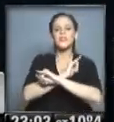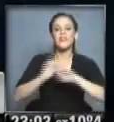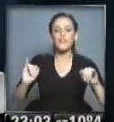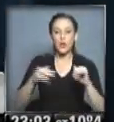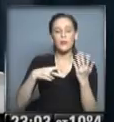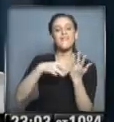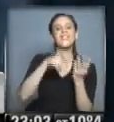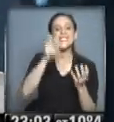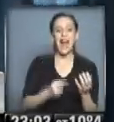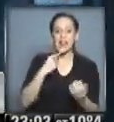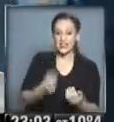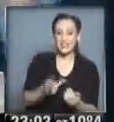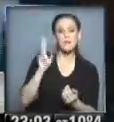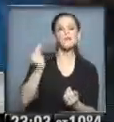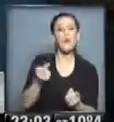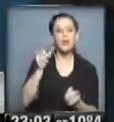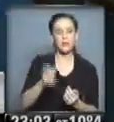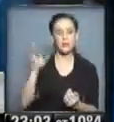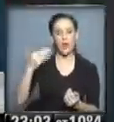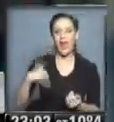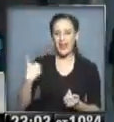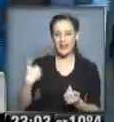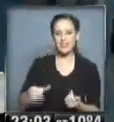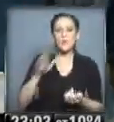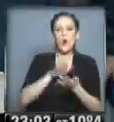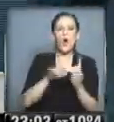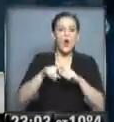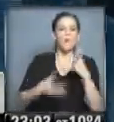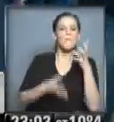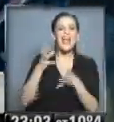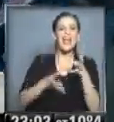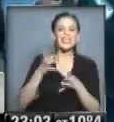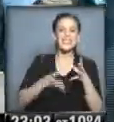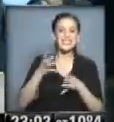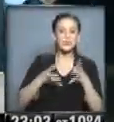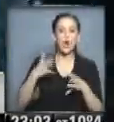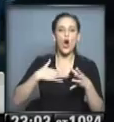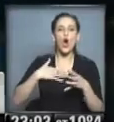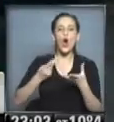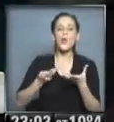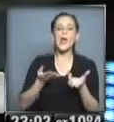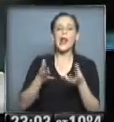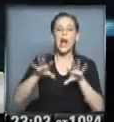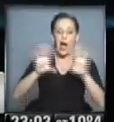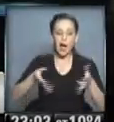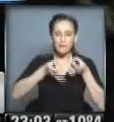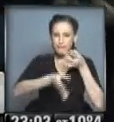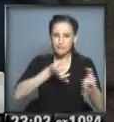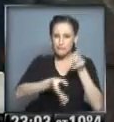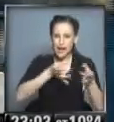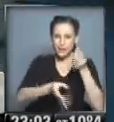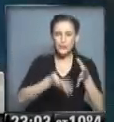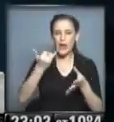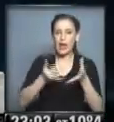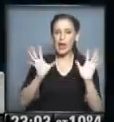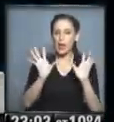destaca además que la muerte de ángeles se produjo por el mecanismo de compresión instalado en el container o el camión de residuos lo que le